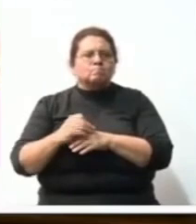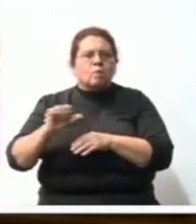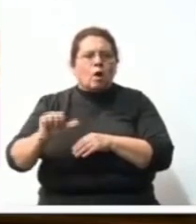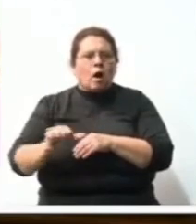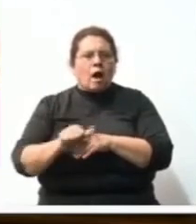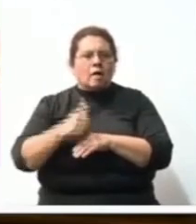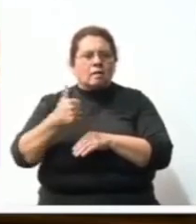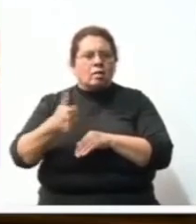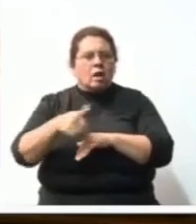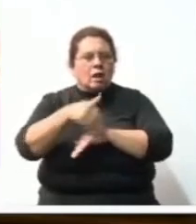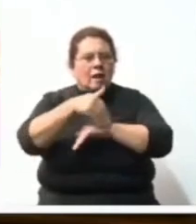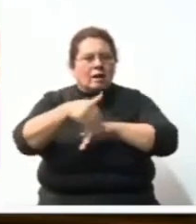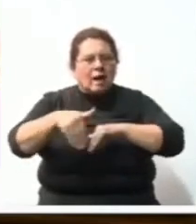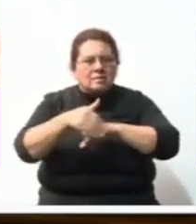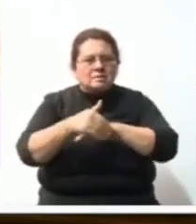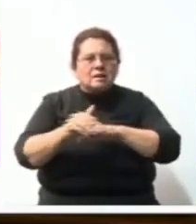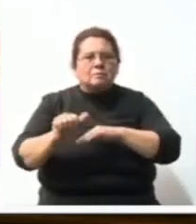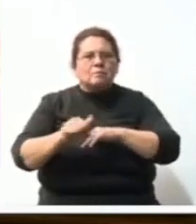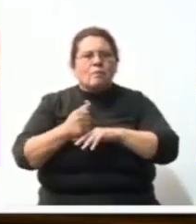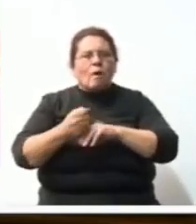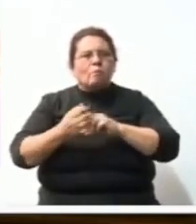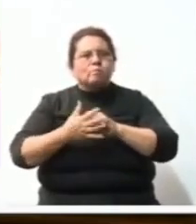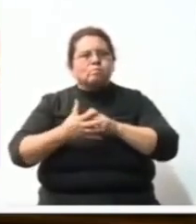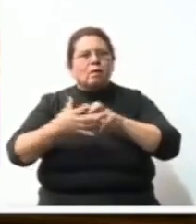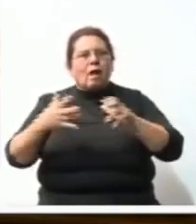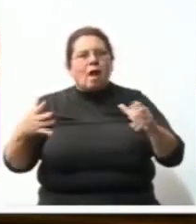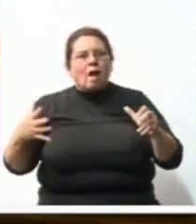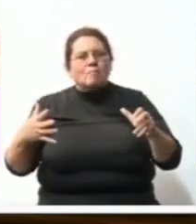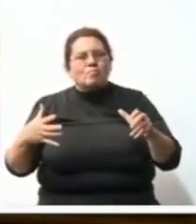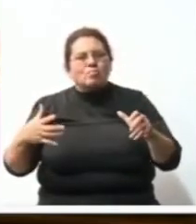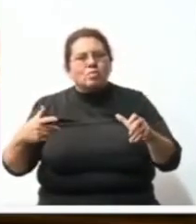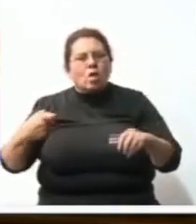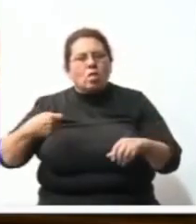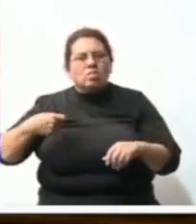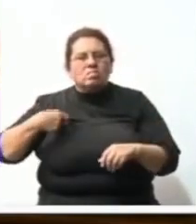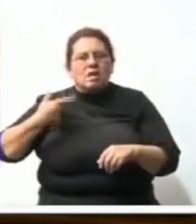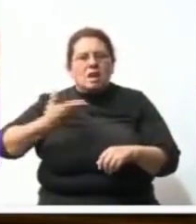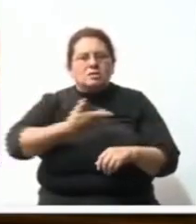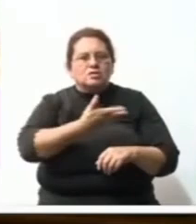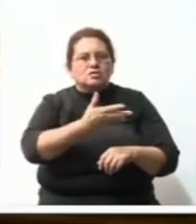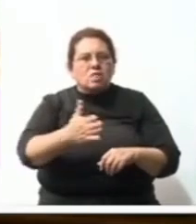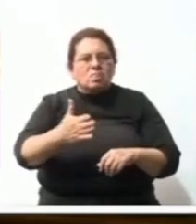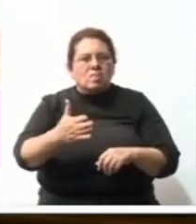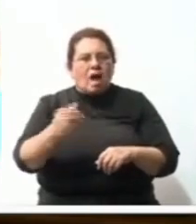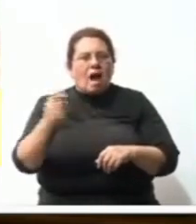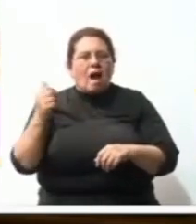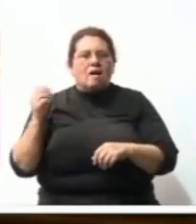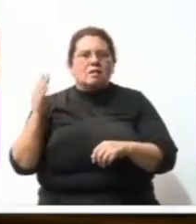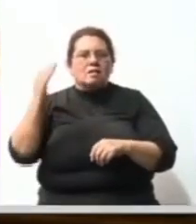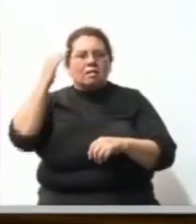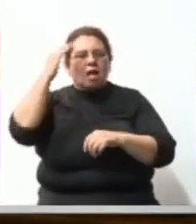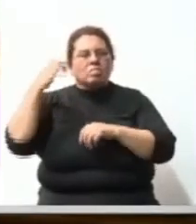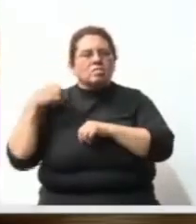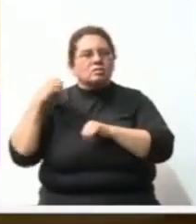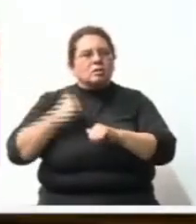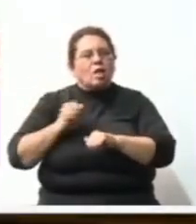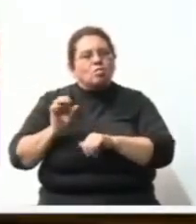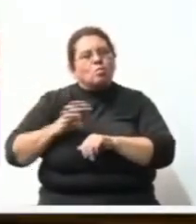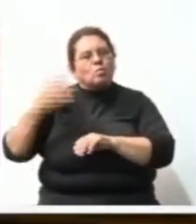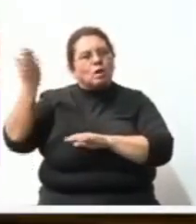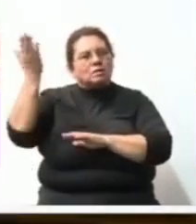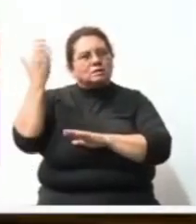lucha en las calles el amplio repudio social a lo que fue la dictadura y Victoria